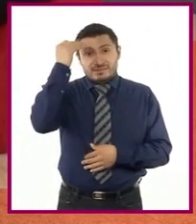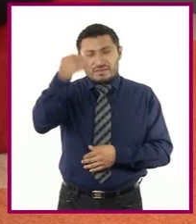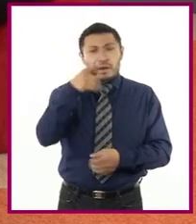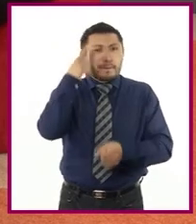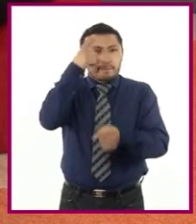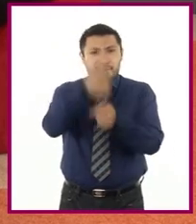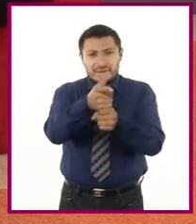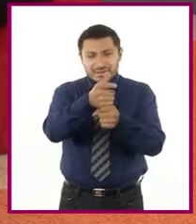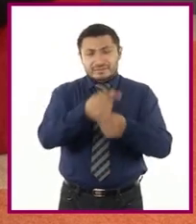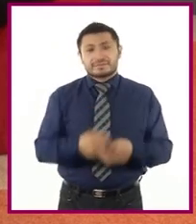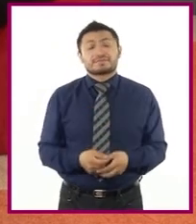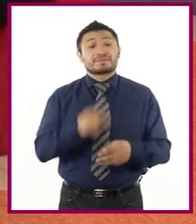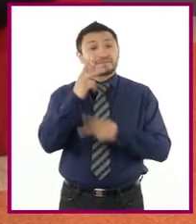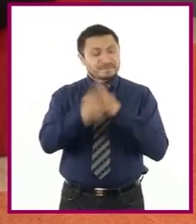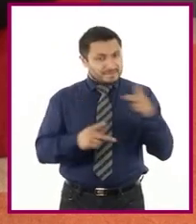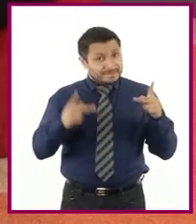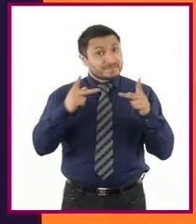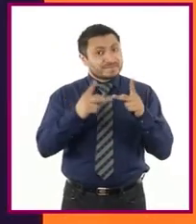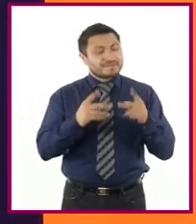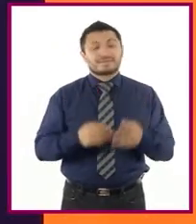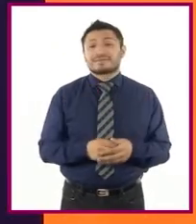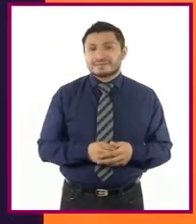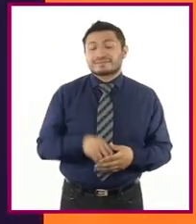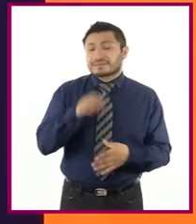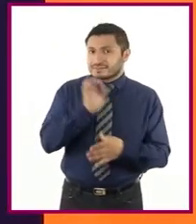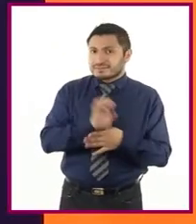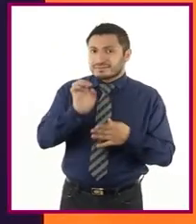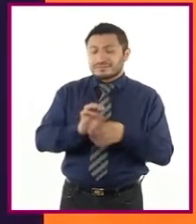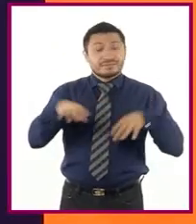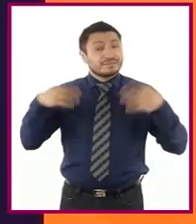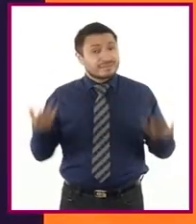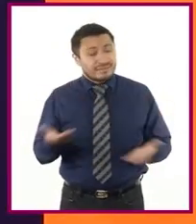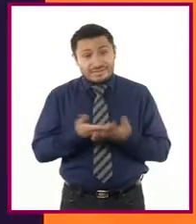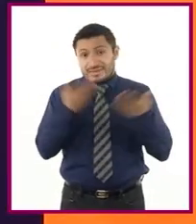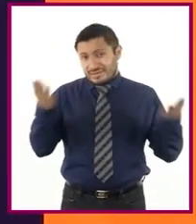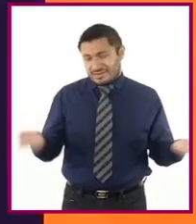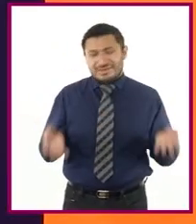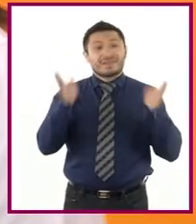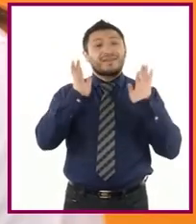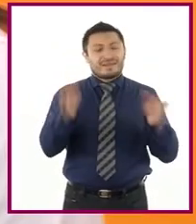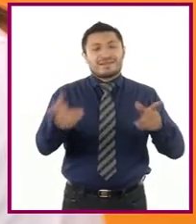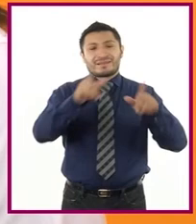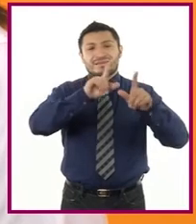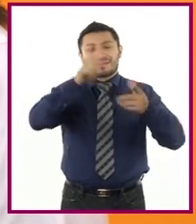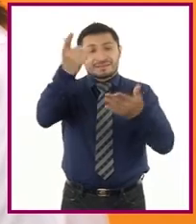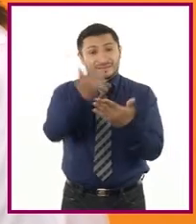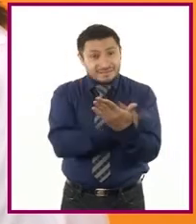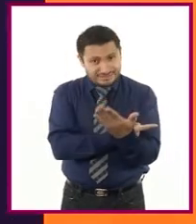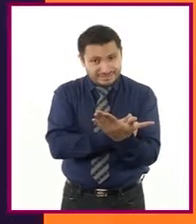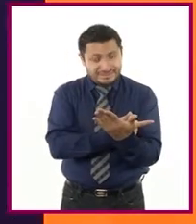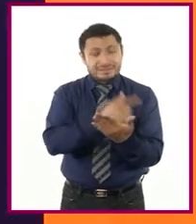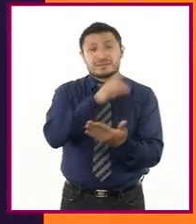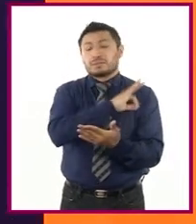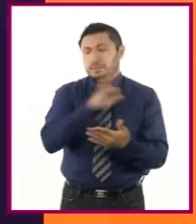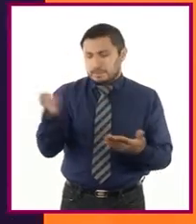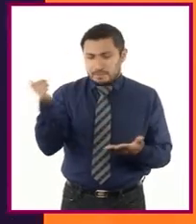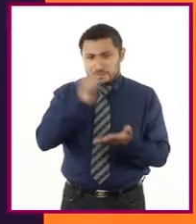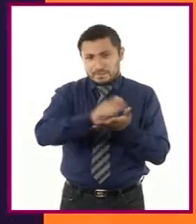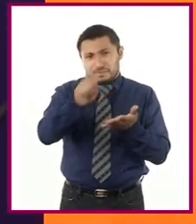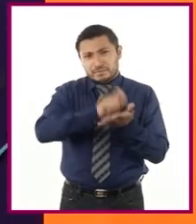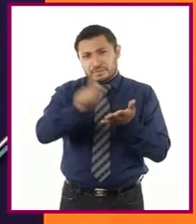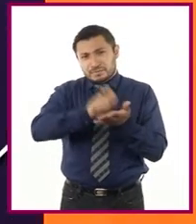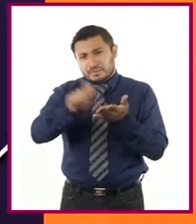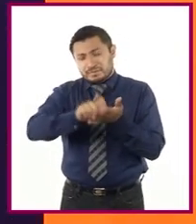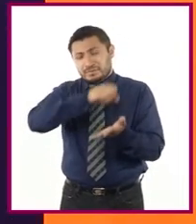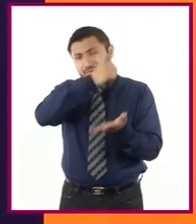encuentran. Perfecto. Entonces, ahora que ya tenemos la lista, podemos comenzar a poner